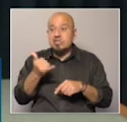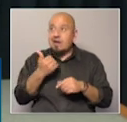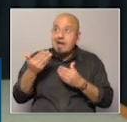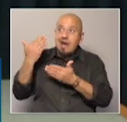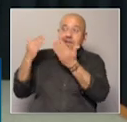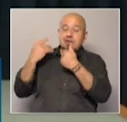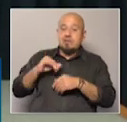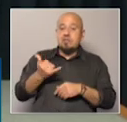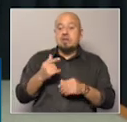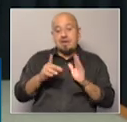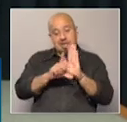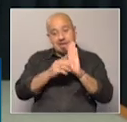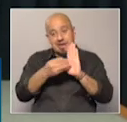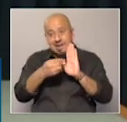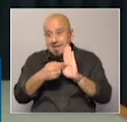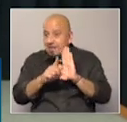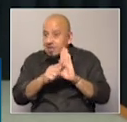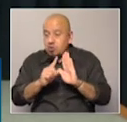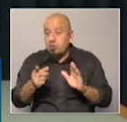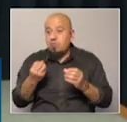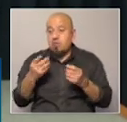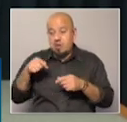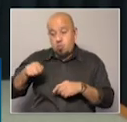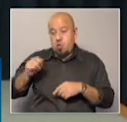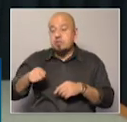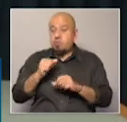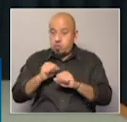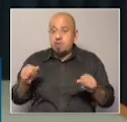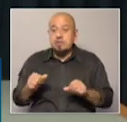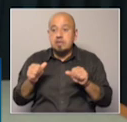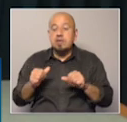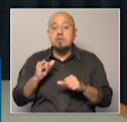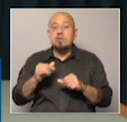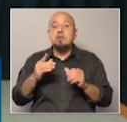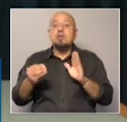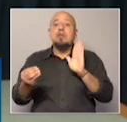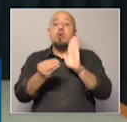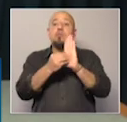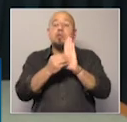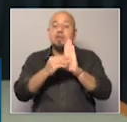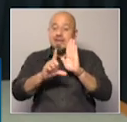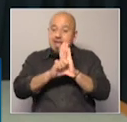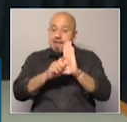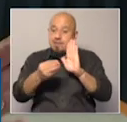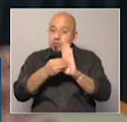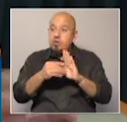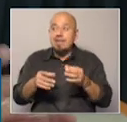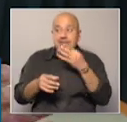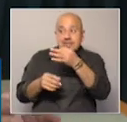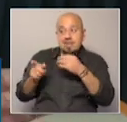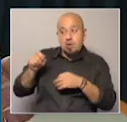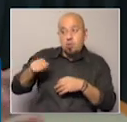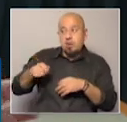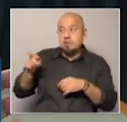No estaba previsto en la ley, pero ocurría igual, porque el juez tiene potestades para hacerlo. Lo que ahora la ley introduce, en todo caso, son límites. Le dice al juez